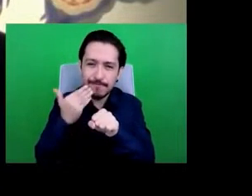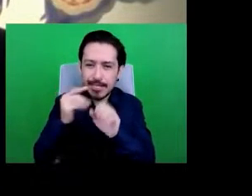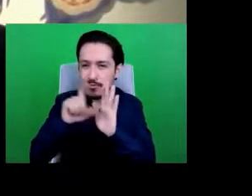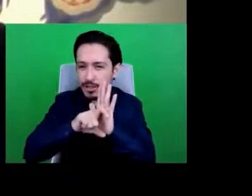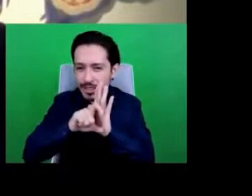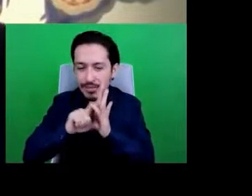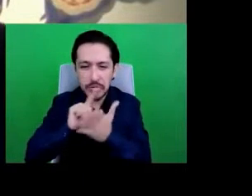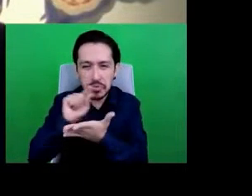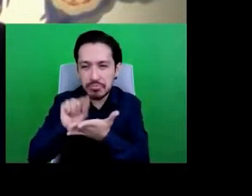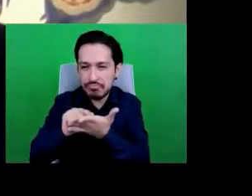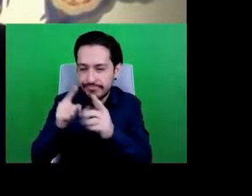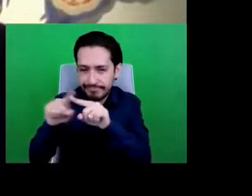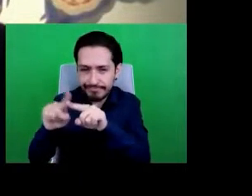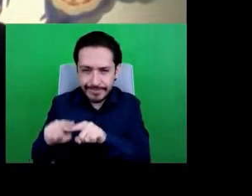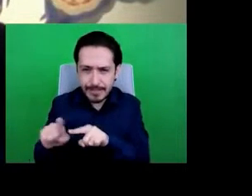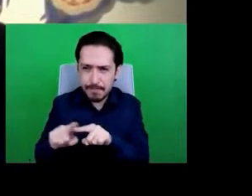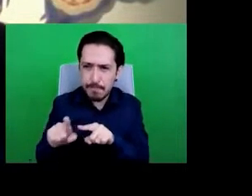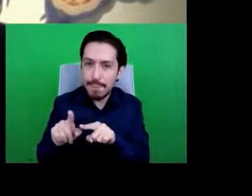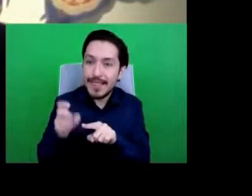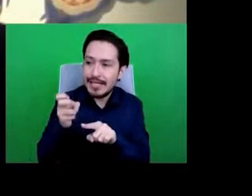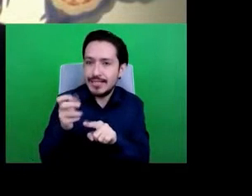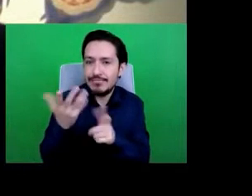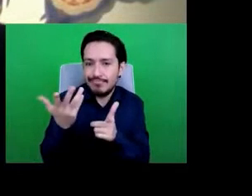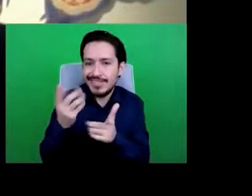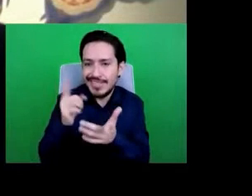jugar. Y ya sé que